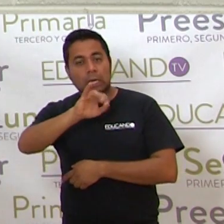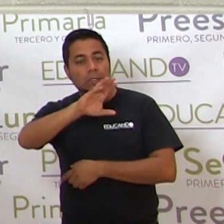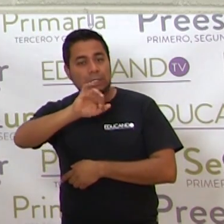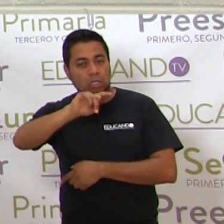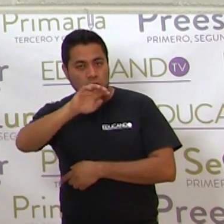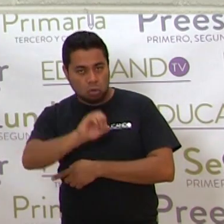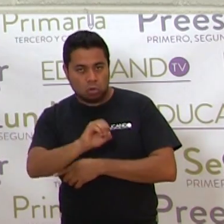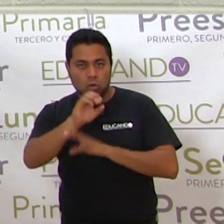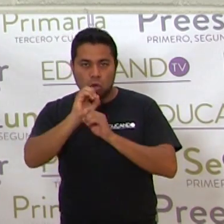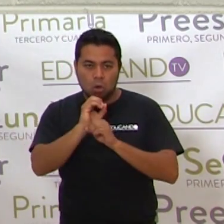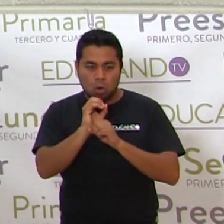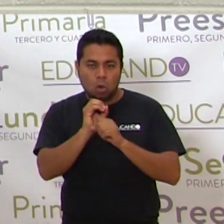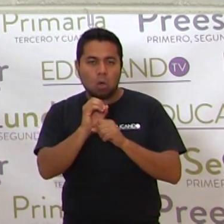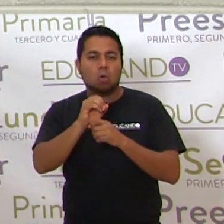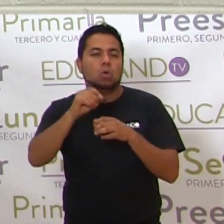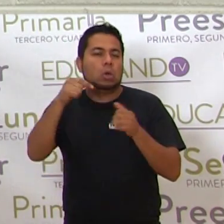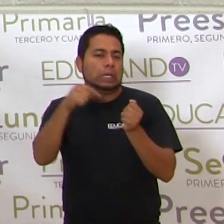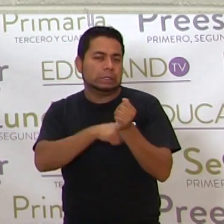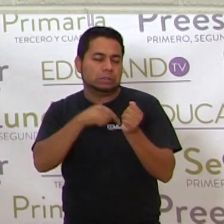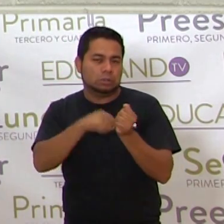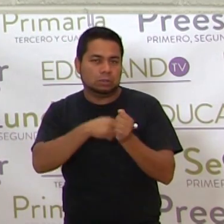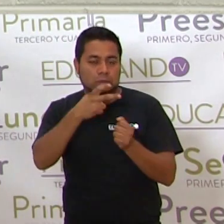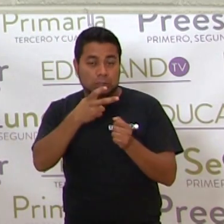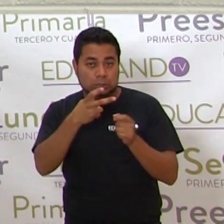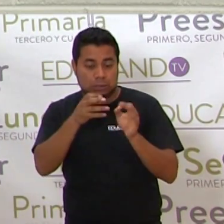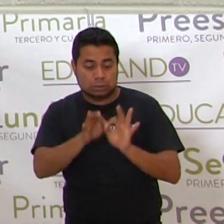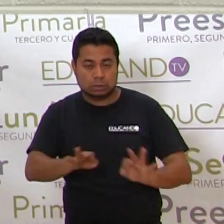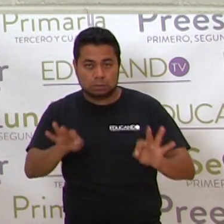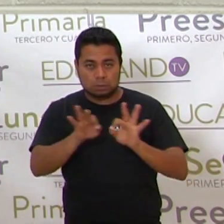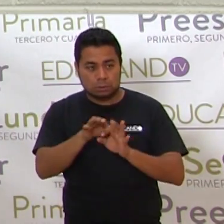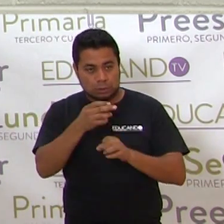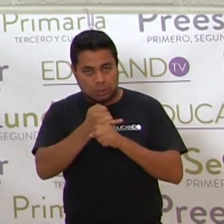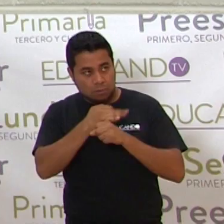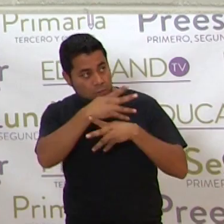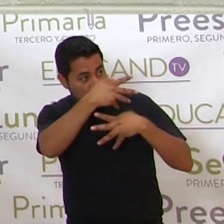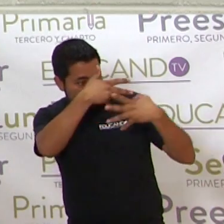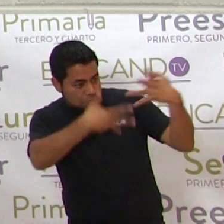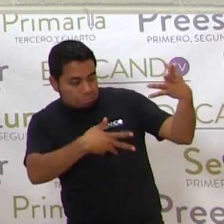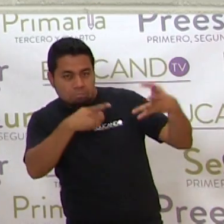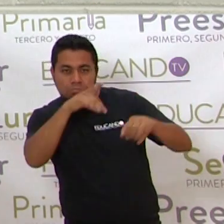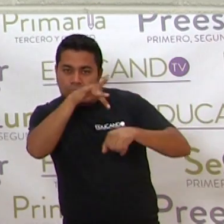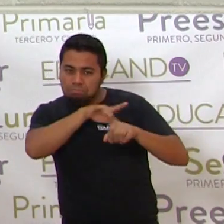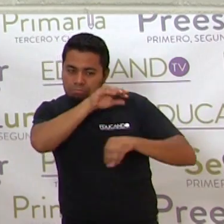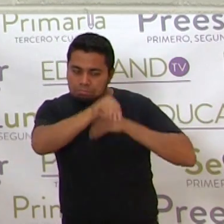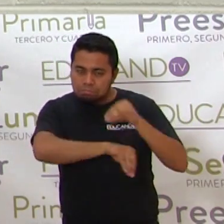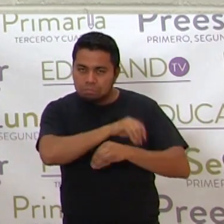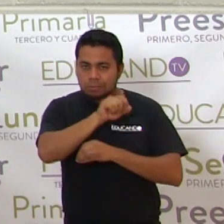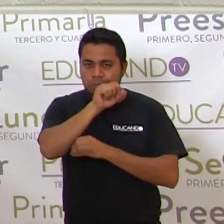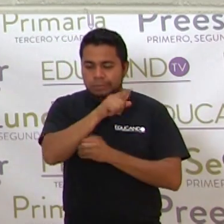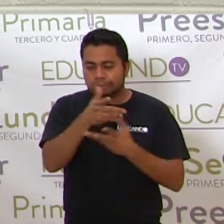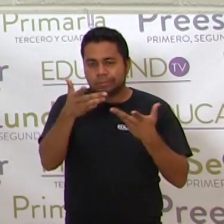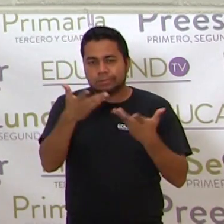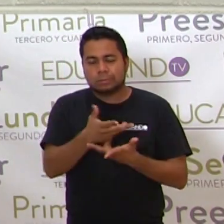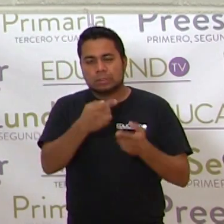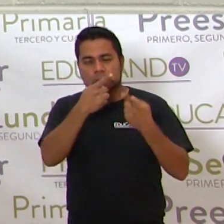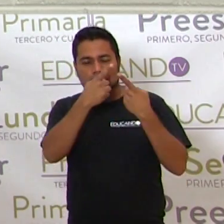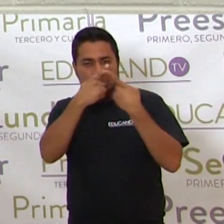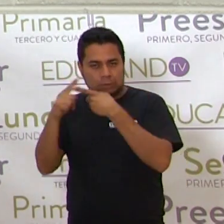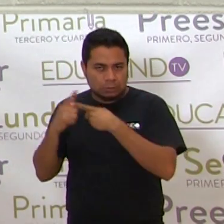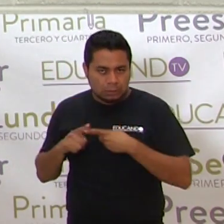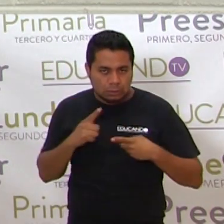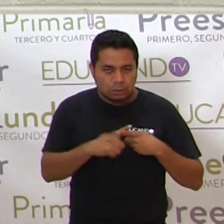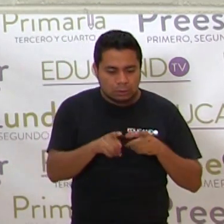¿Bien? Es importante que toda esta información tú la vayas realizando y también puedas realizar